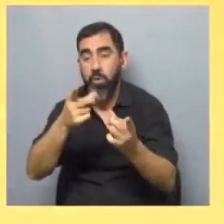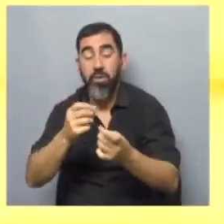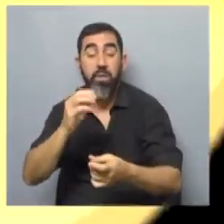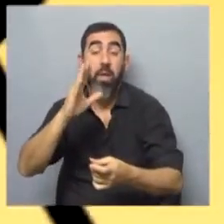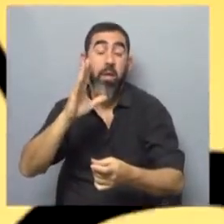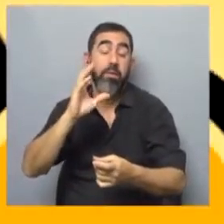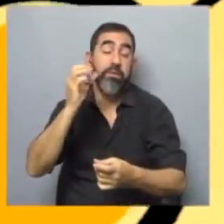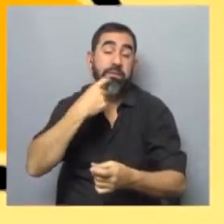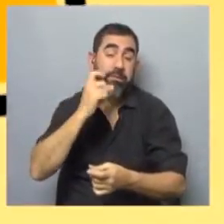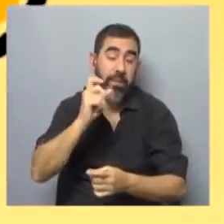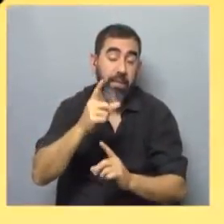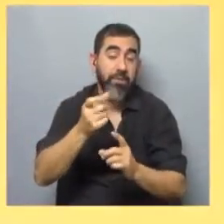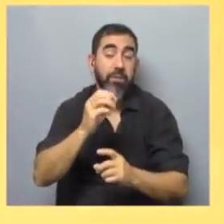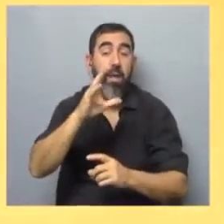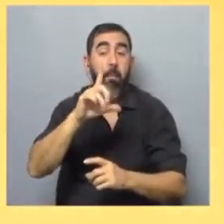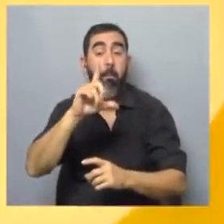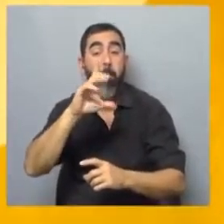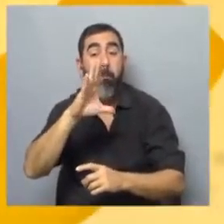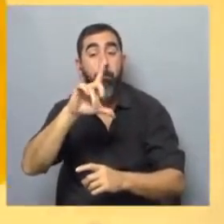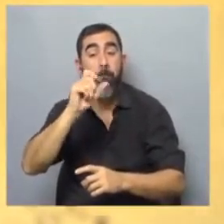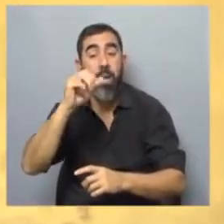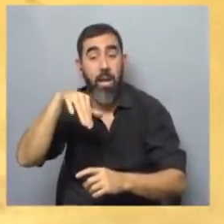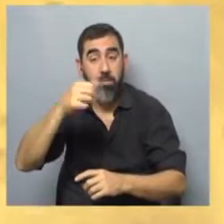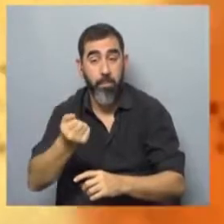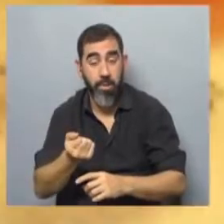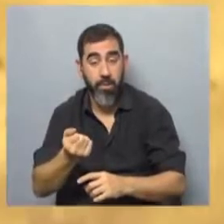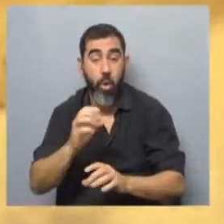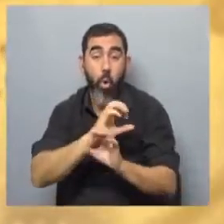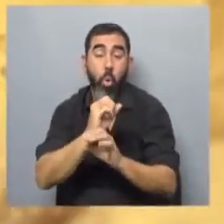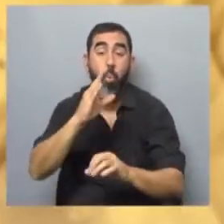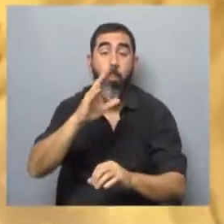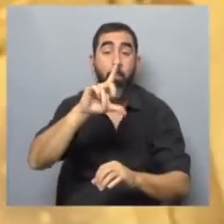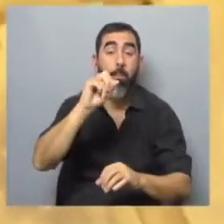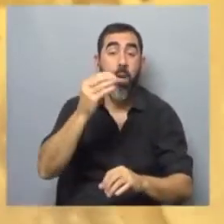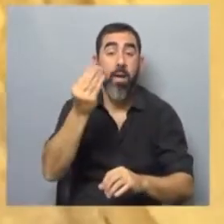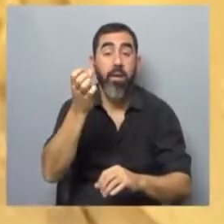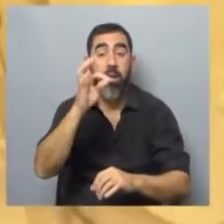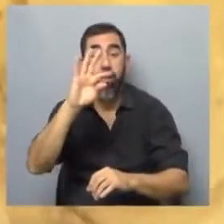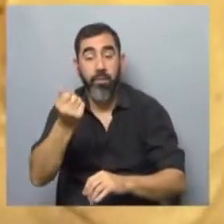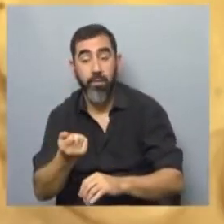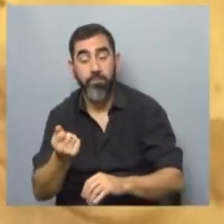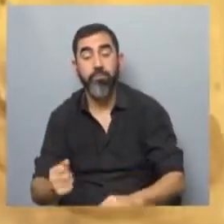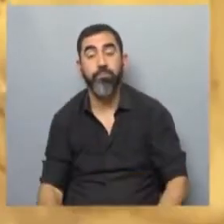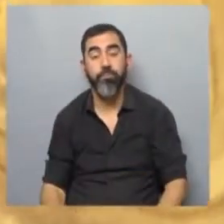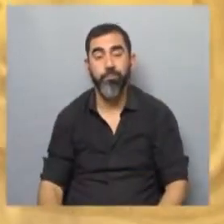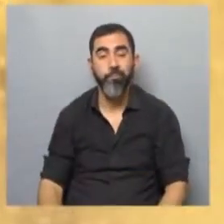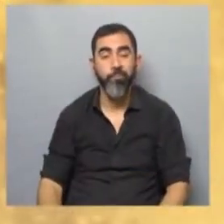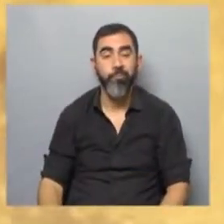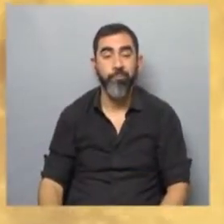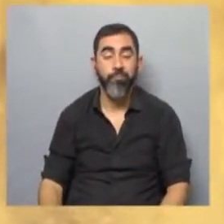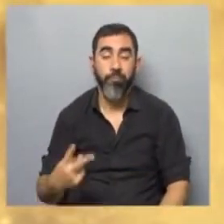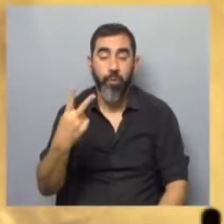sino otros. Y 2 mensajes también para cerrar este informe, que obviamente